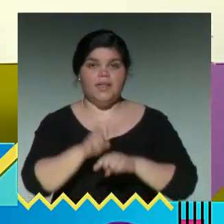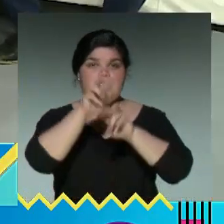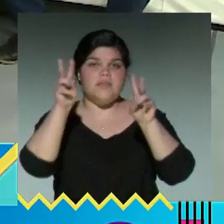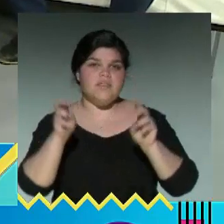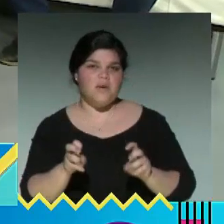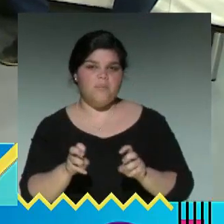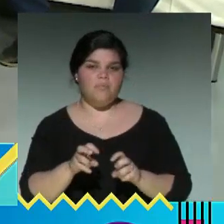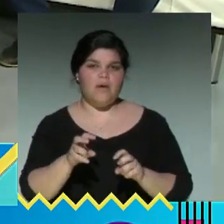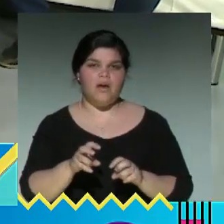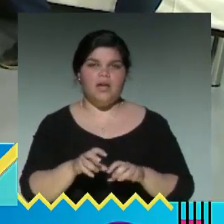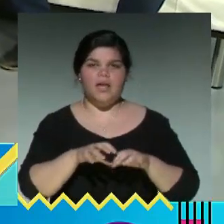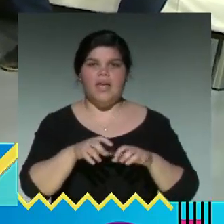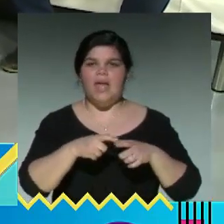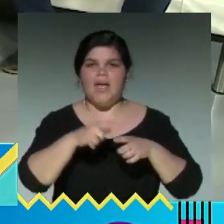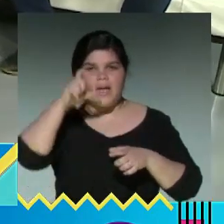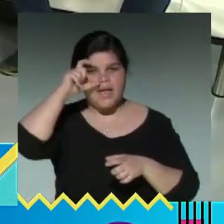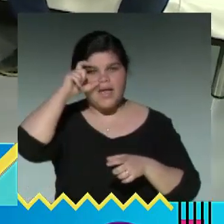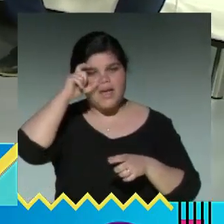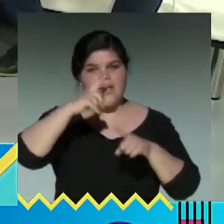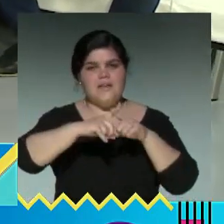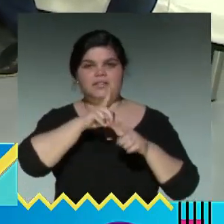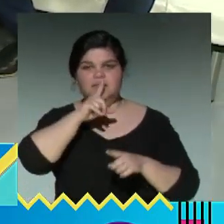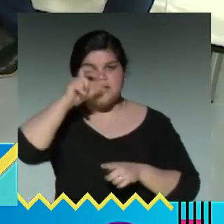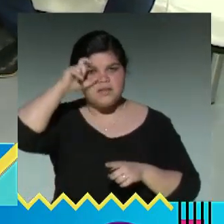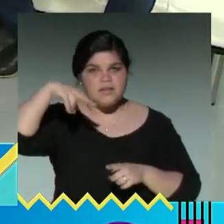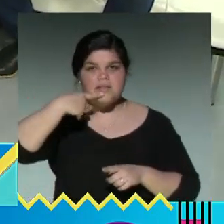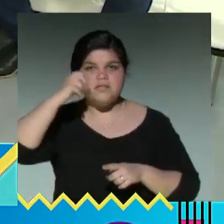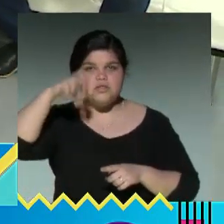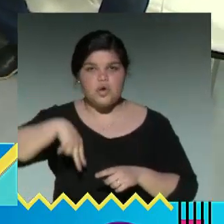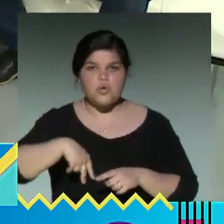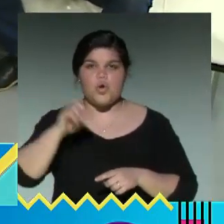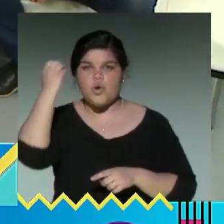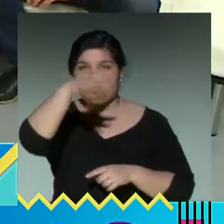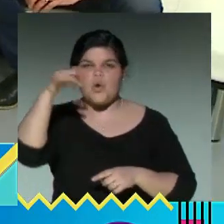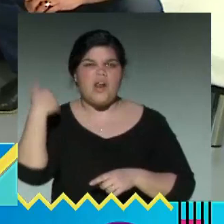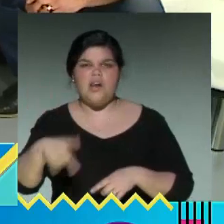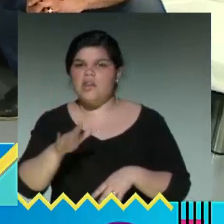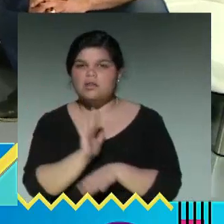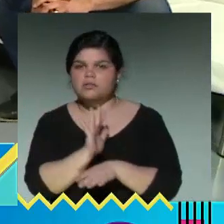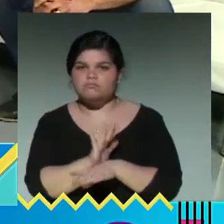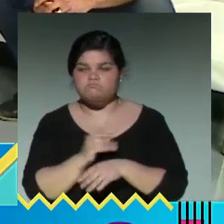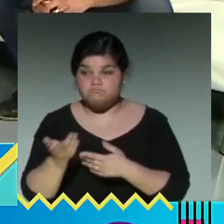de extensión rural y ahí empezamos a hablar específicamente de las jornadas. ¿Te animás, Guillermo? Bueno,